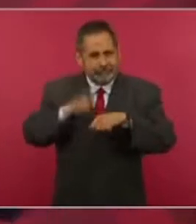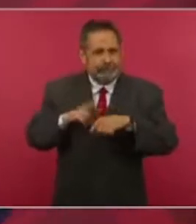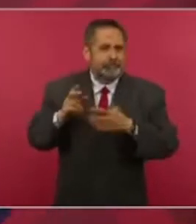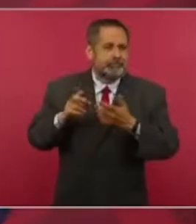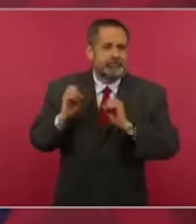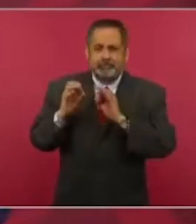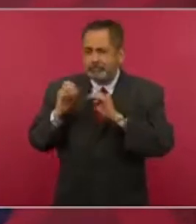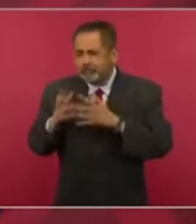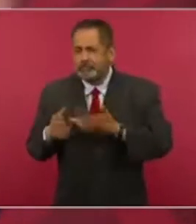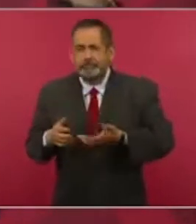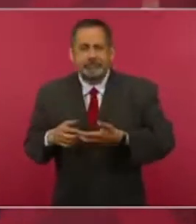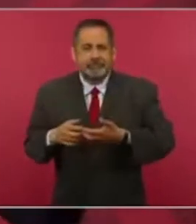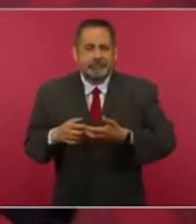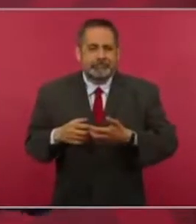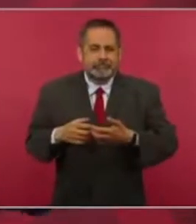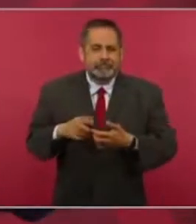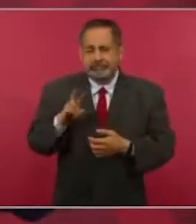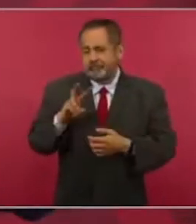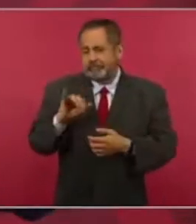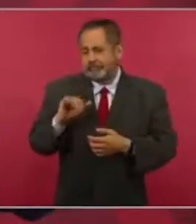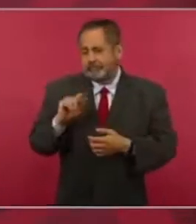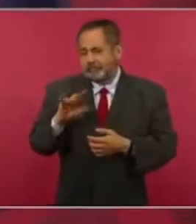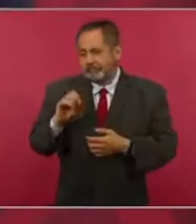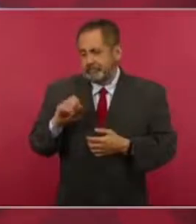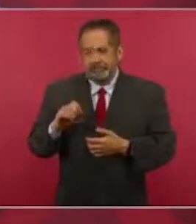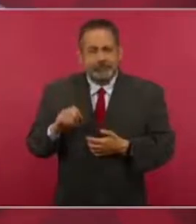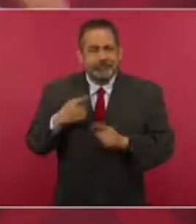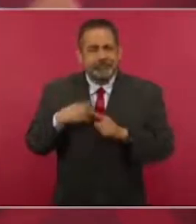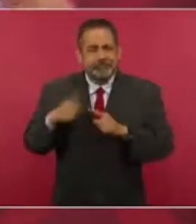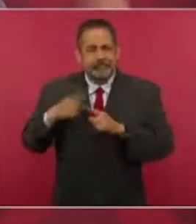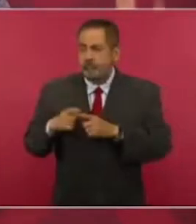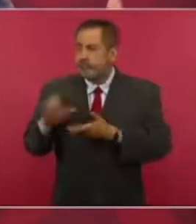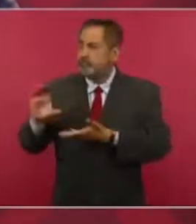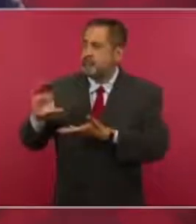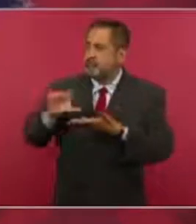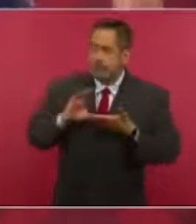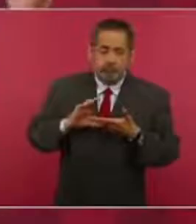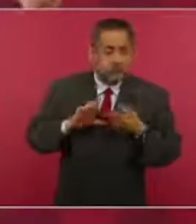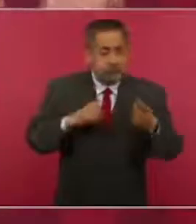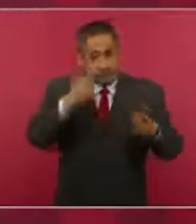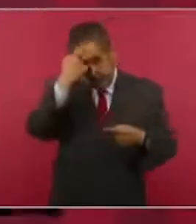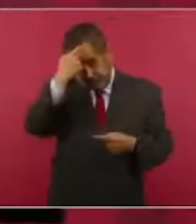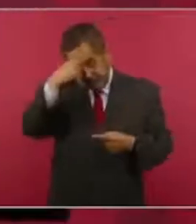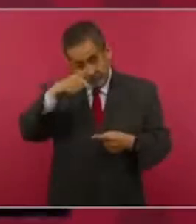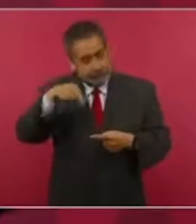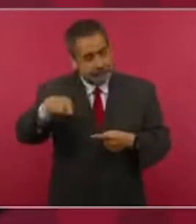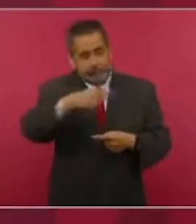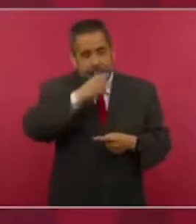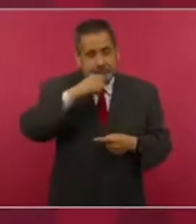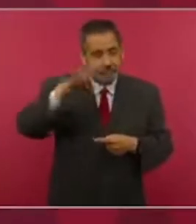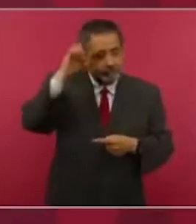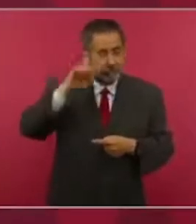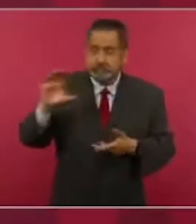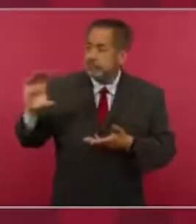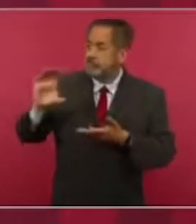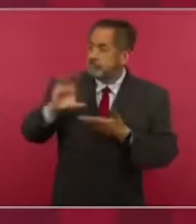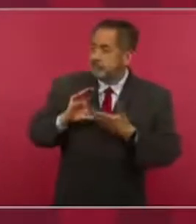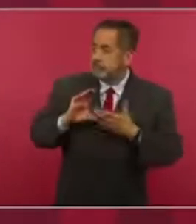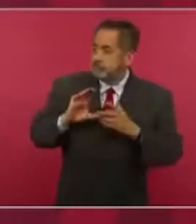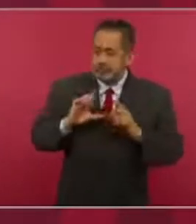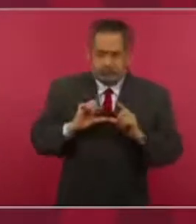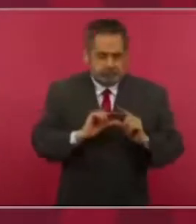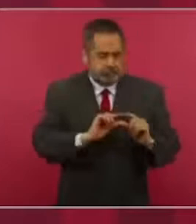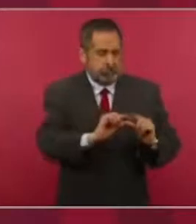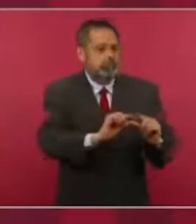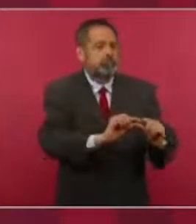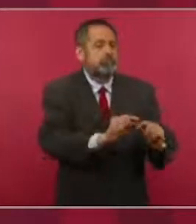oficinas, viáticos, y si era para ayudar al adulto mayor, ahí se quedaba todo. No le